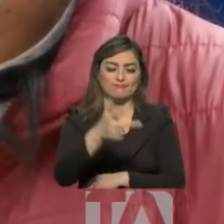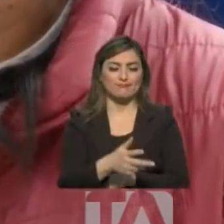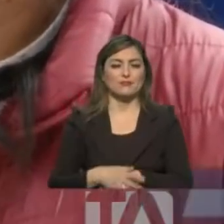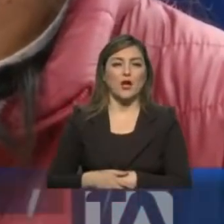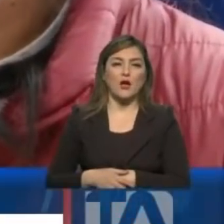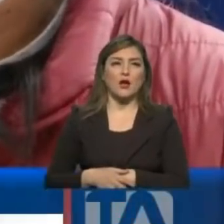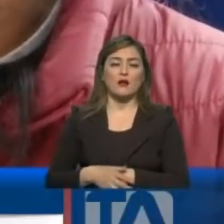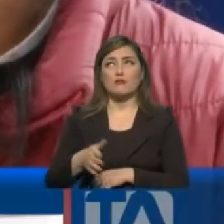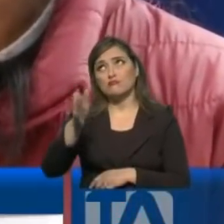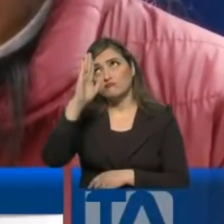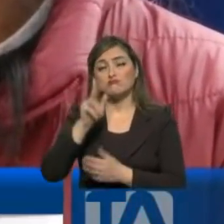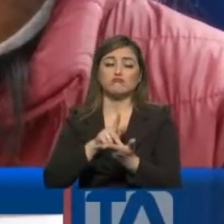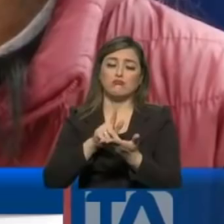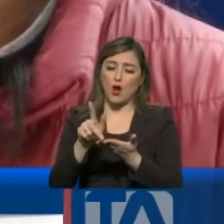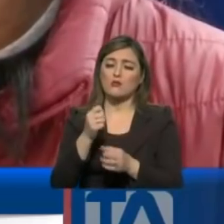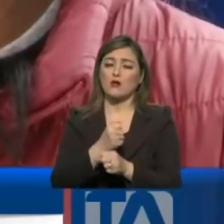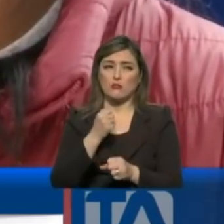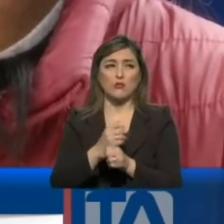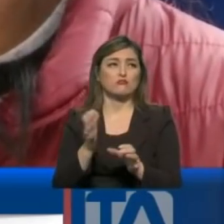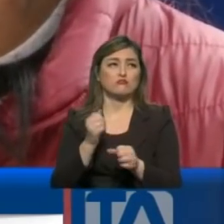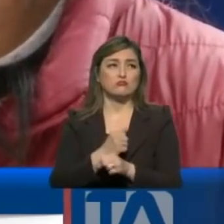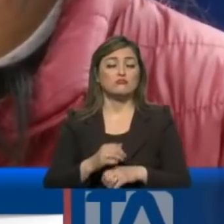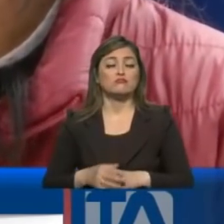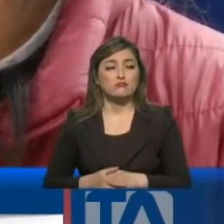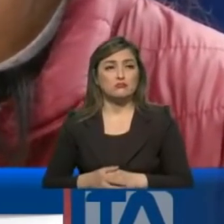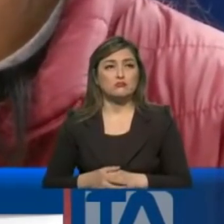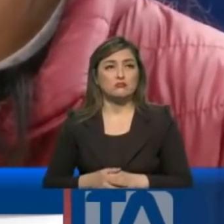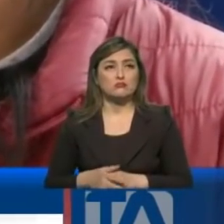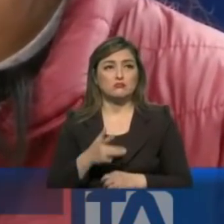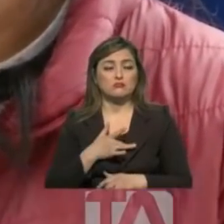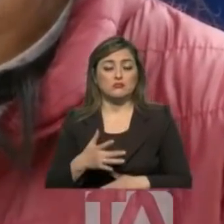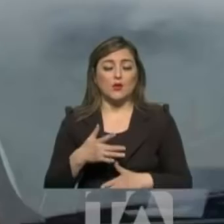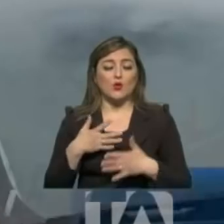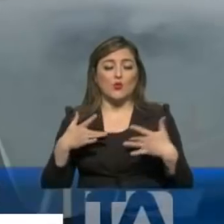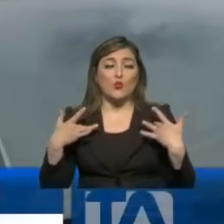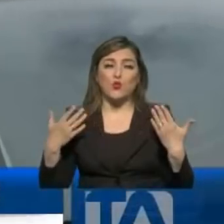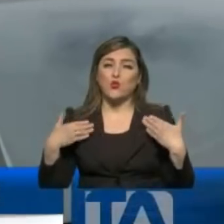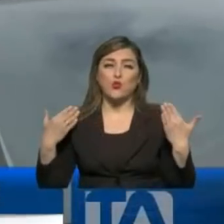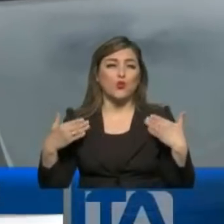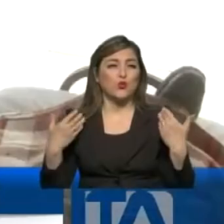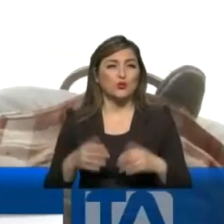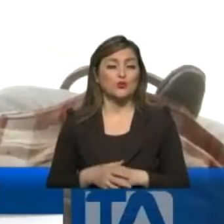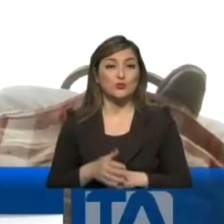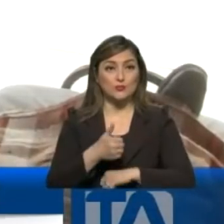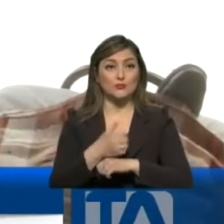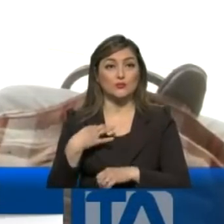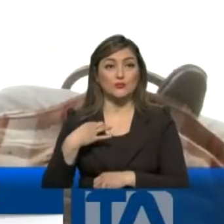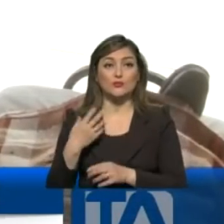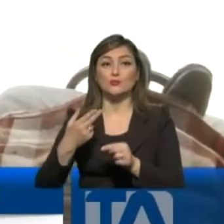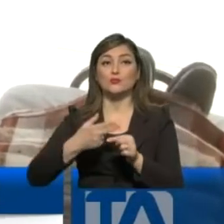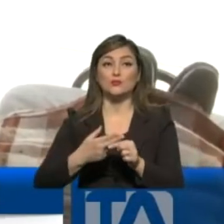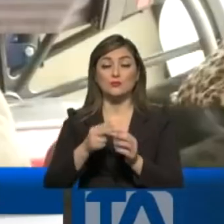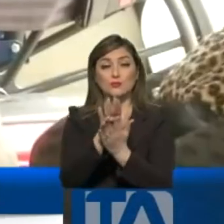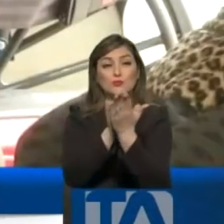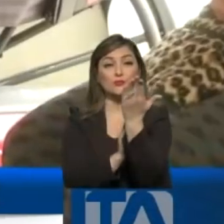todo esto que están haciendo. En realidad, me siento muy contenta. Autoridades y voluntarios que participan en